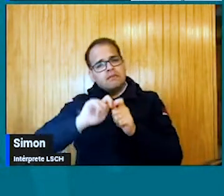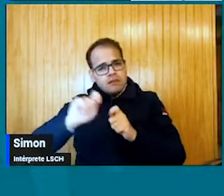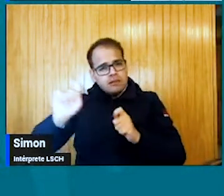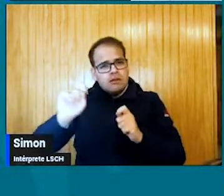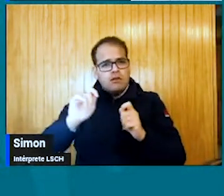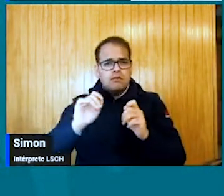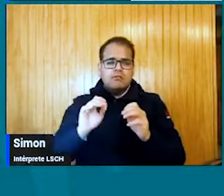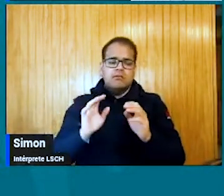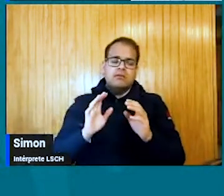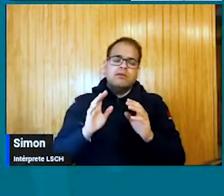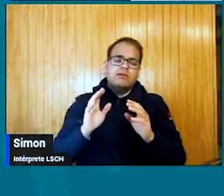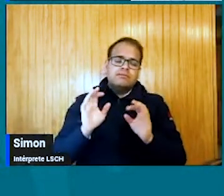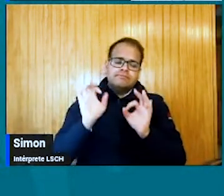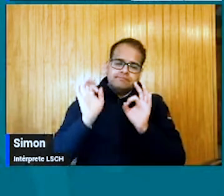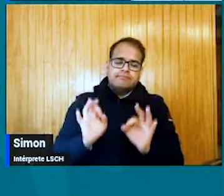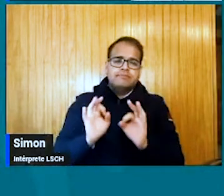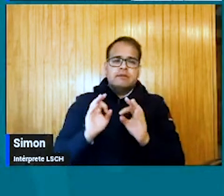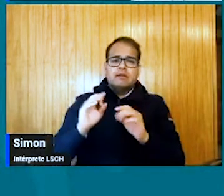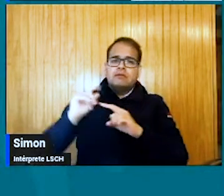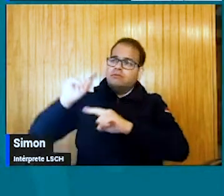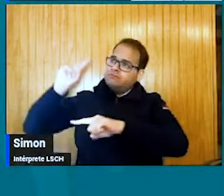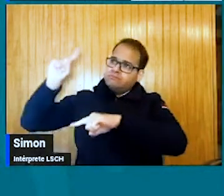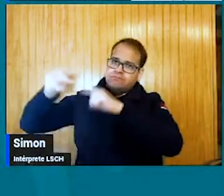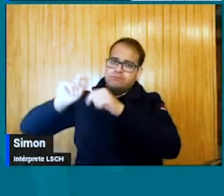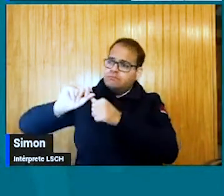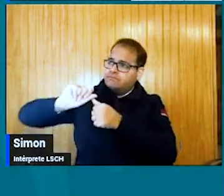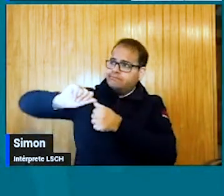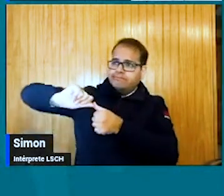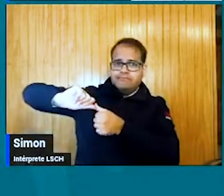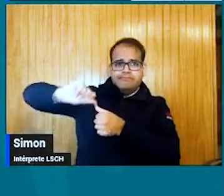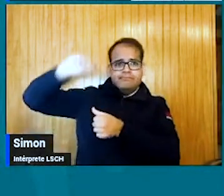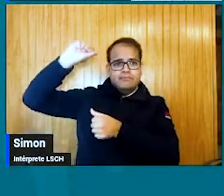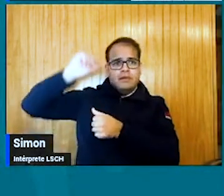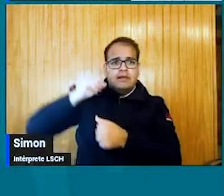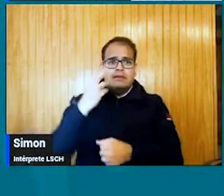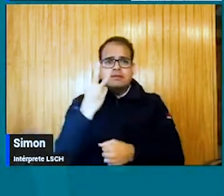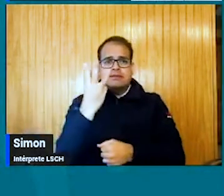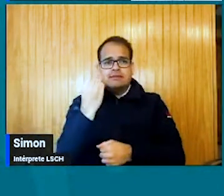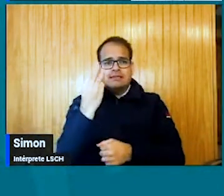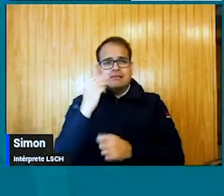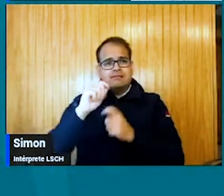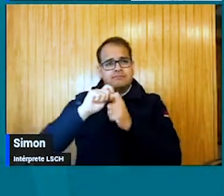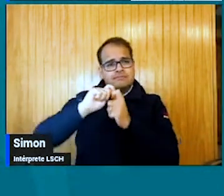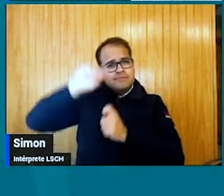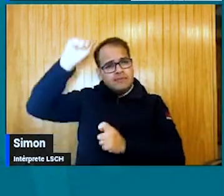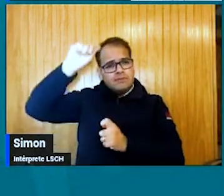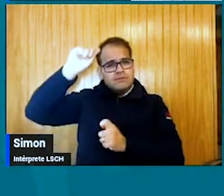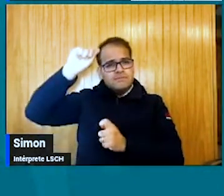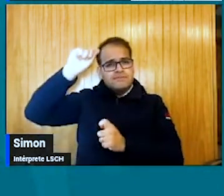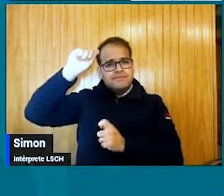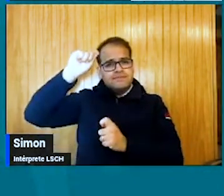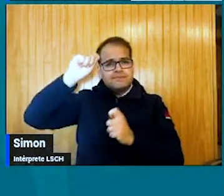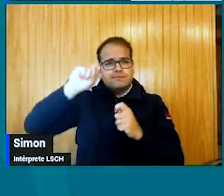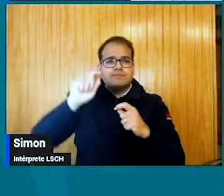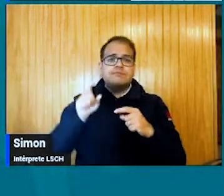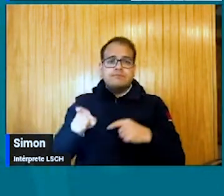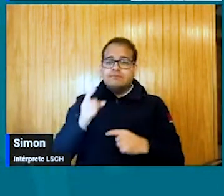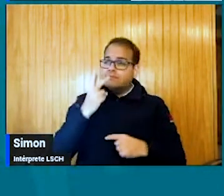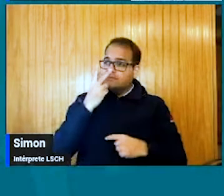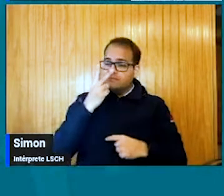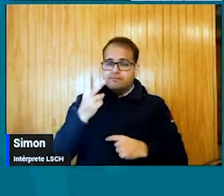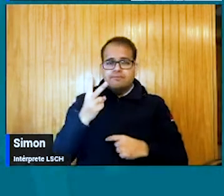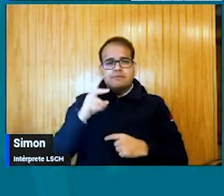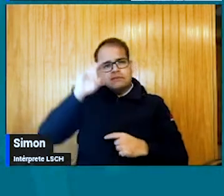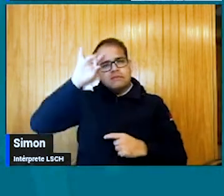para ser exacto, y la hélice, lo más arriba, está llegando a los 13 metros y medio. Por lo tanto, ahí sabemos súper